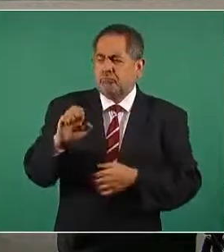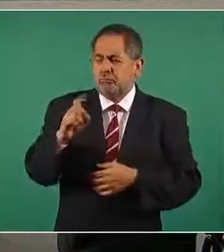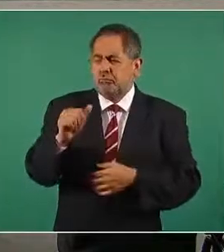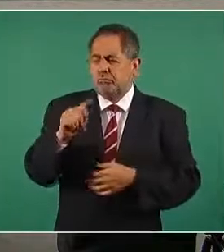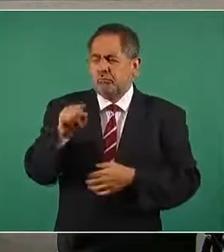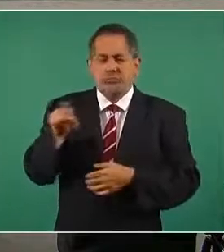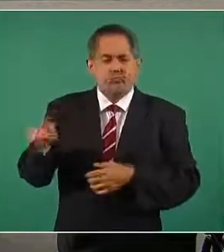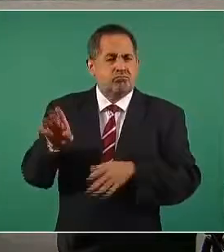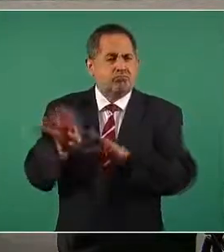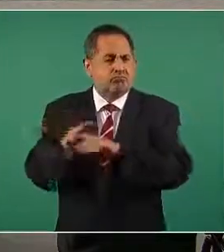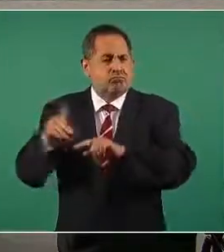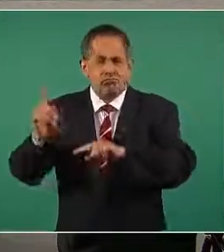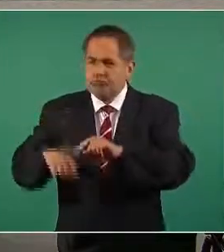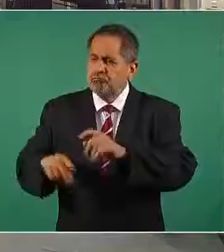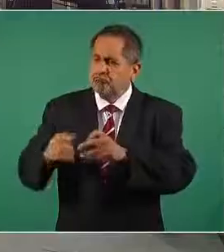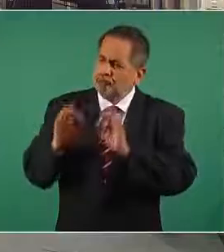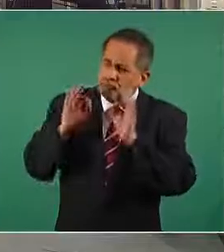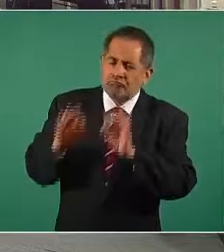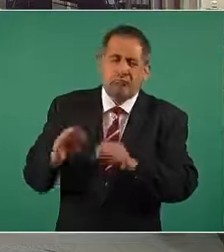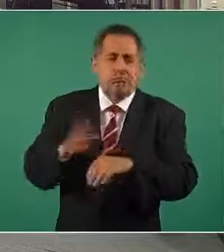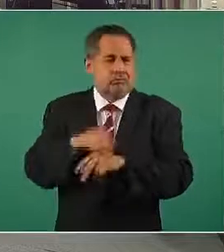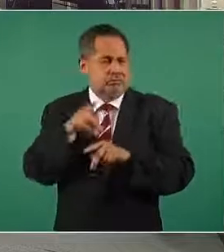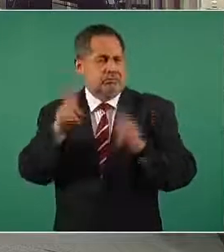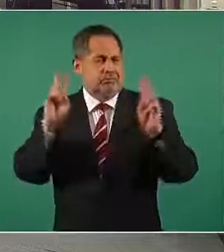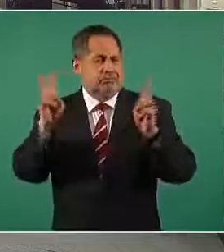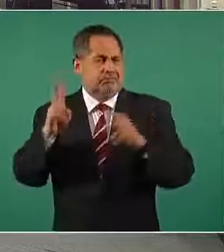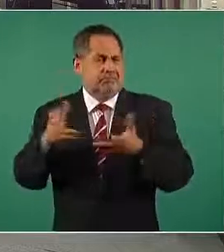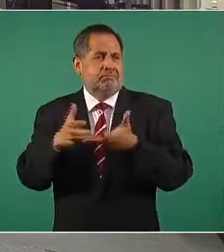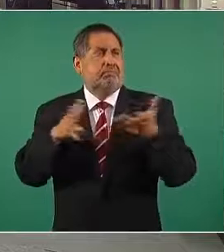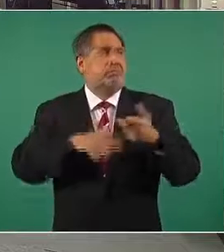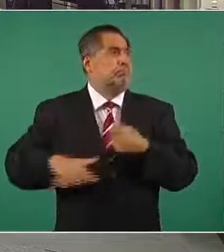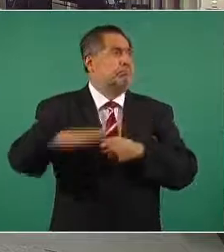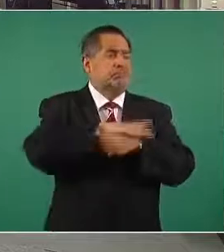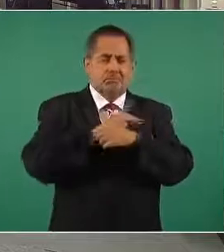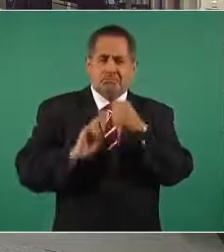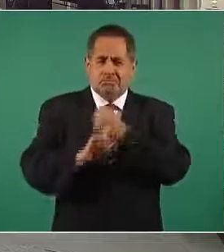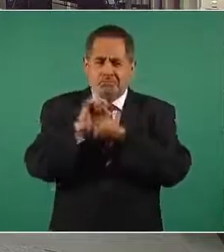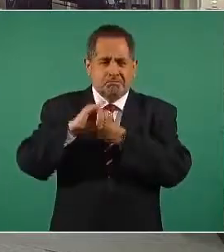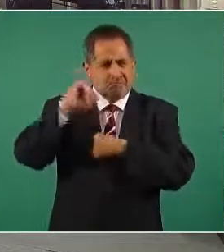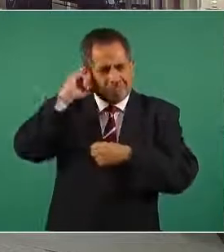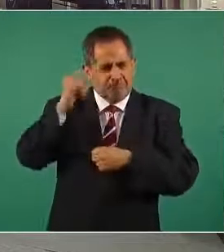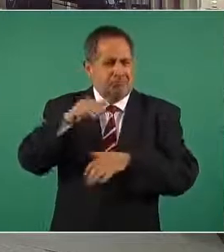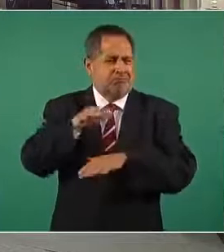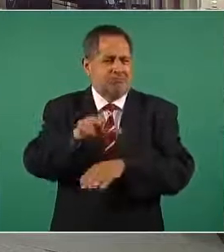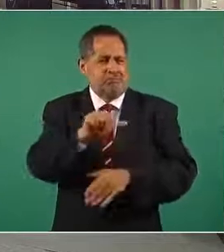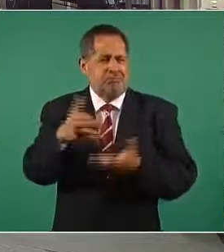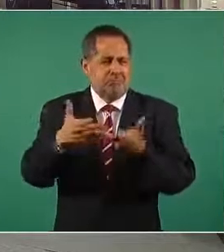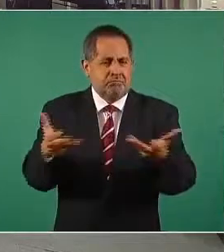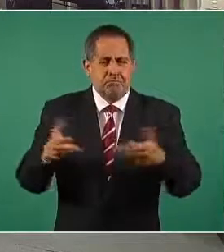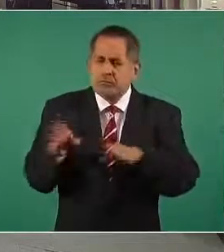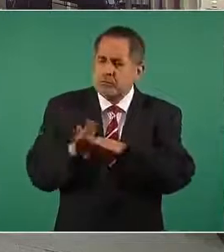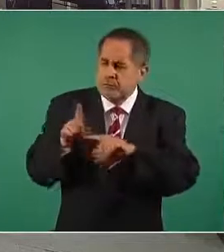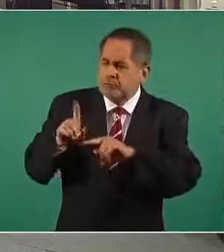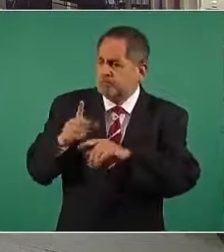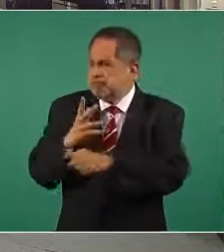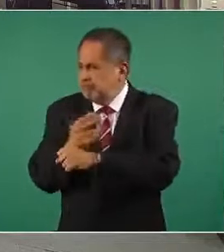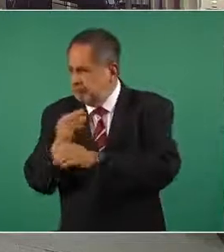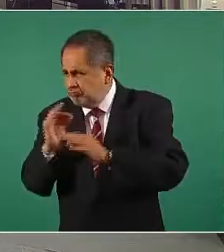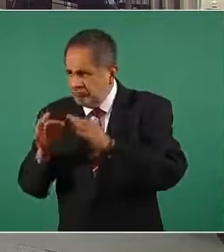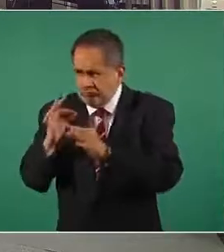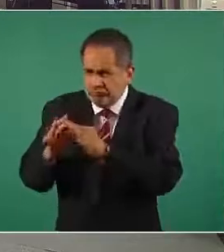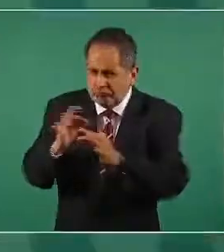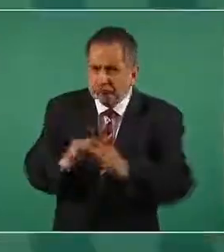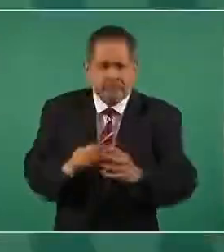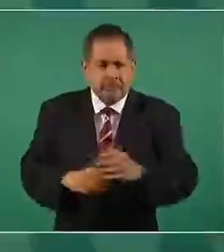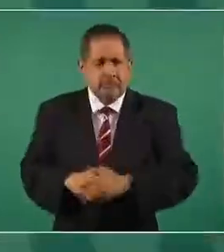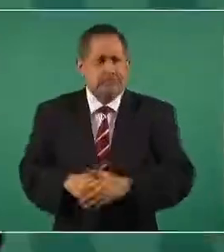lo de las tierras y que es uno de los grandes problemas del país, de los campesinos, de las comunidades? Pues sencillamente